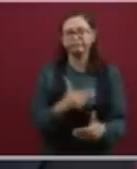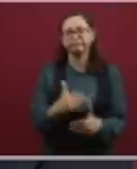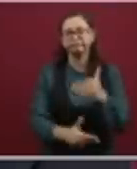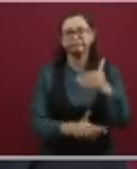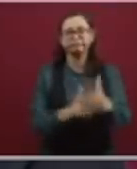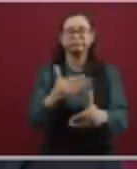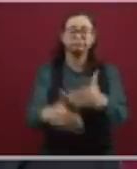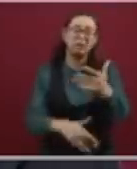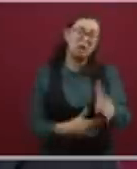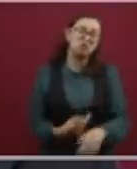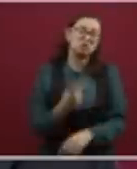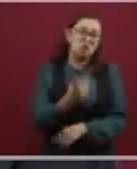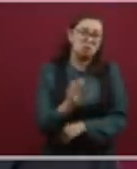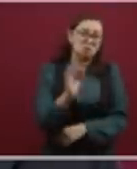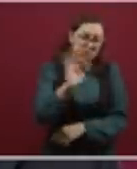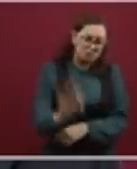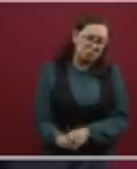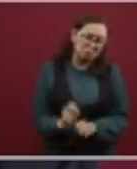crecer 2%.